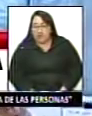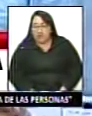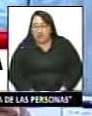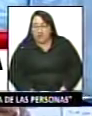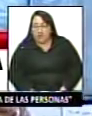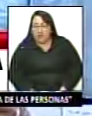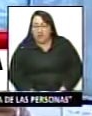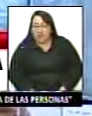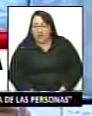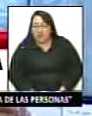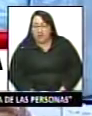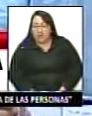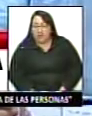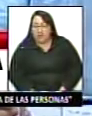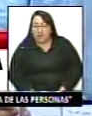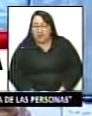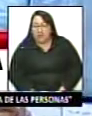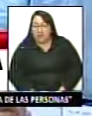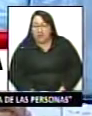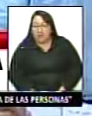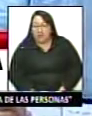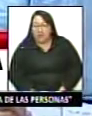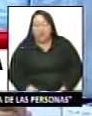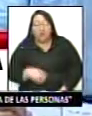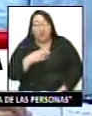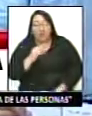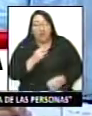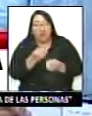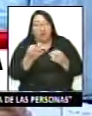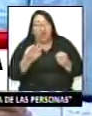puedo hablar por la mayoría de los que están acá en el sentido